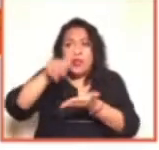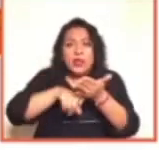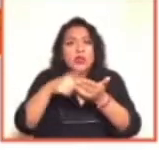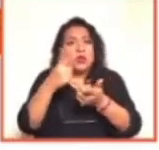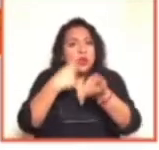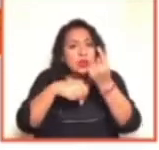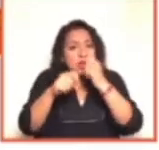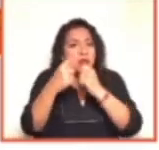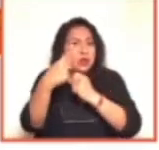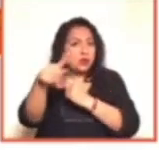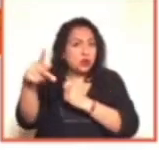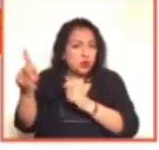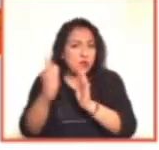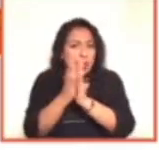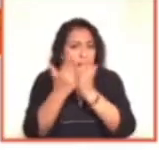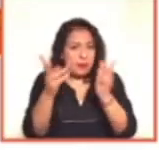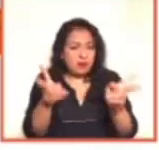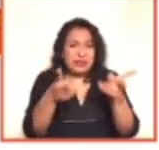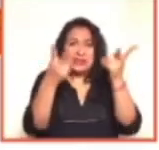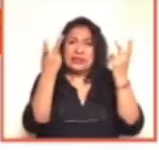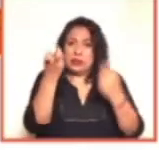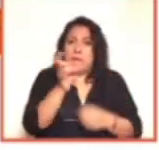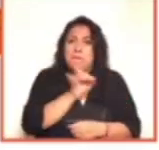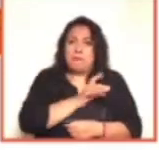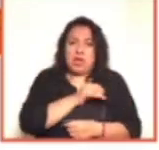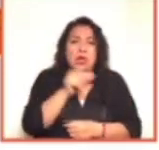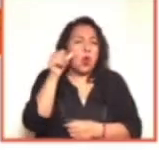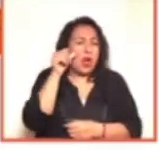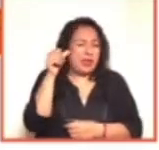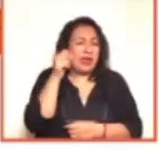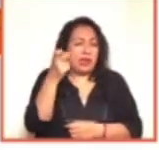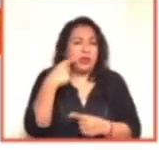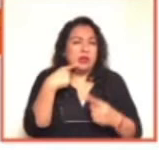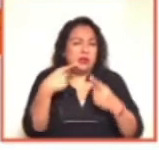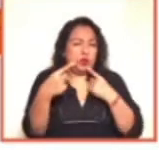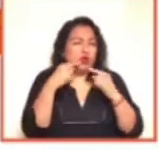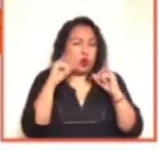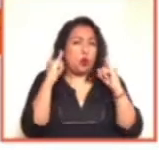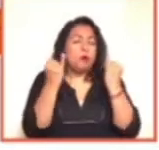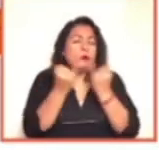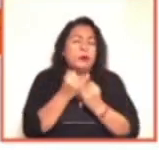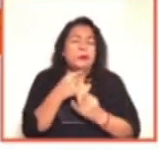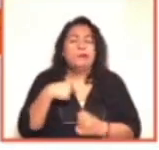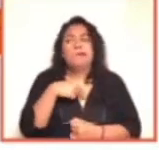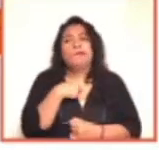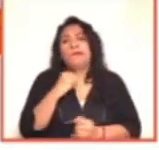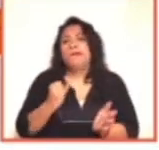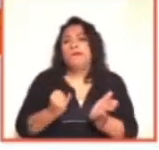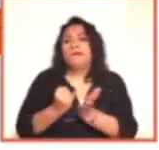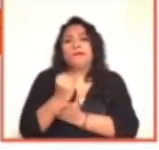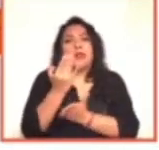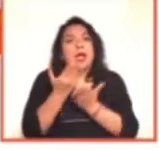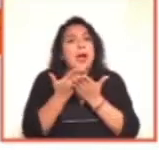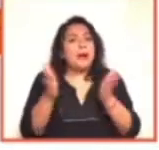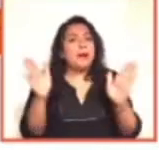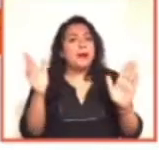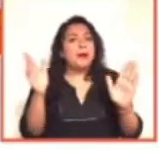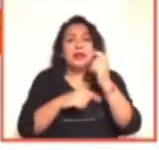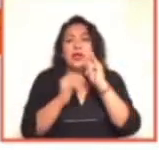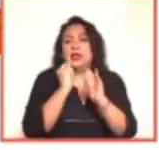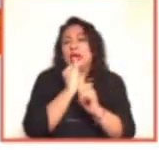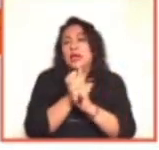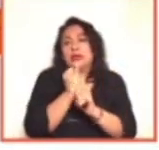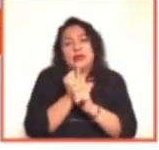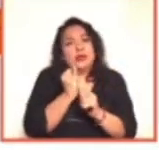Entonces, ayer estábamos hablando de eso y pues llegamos a la conclusión de que tenemos que abrir nuestra tienda en línea. Creo